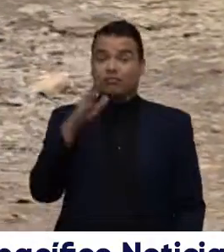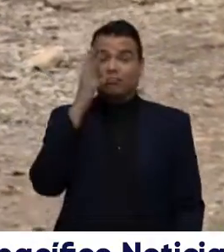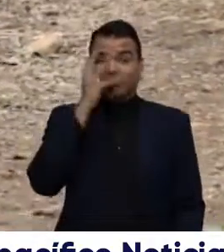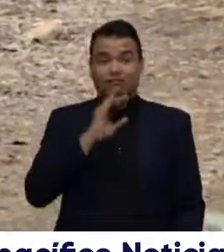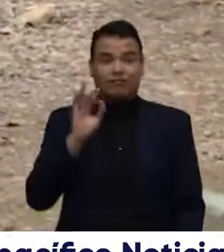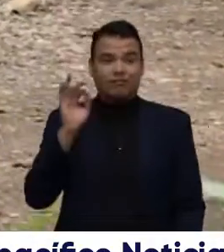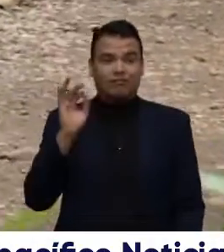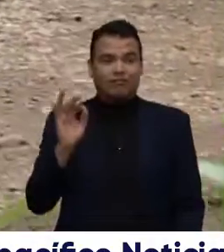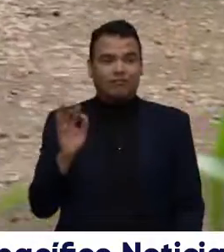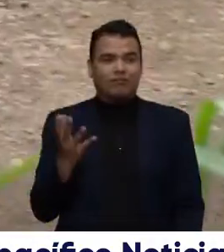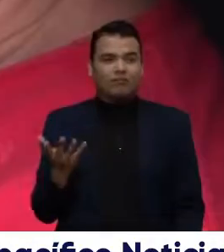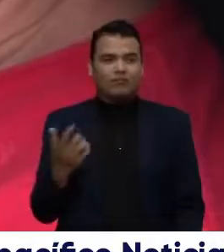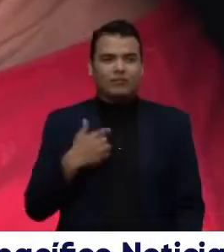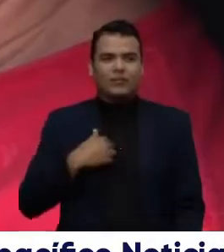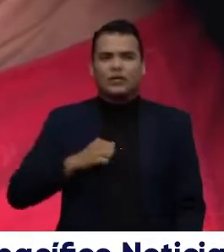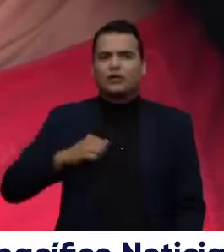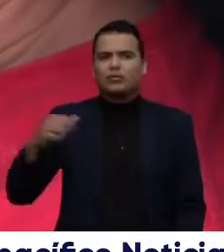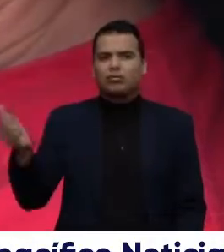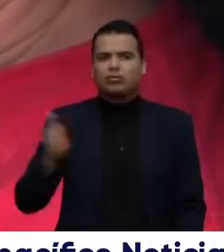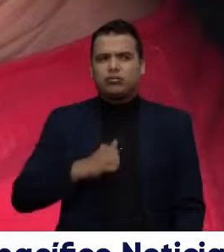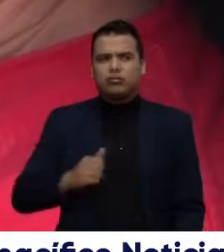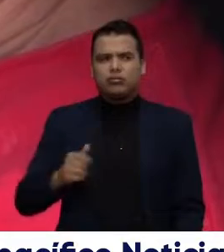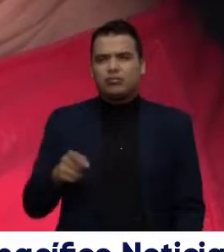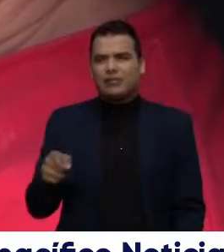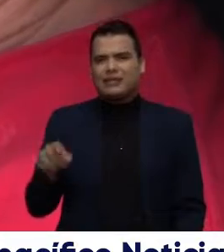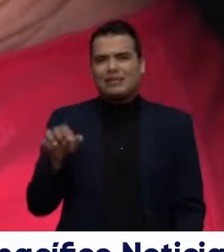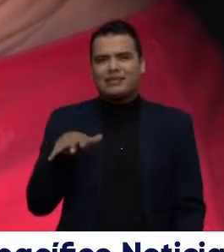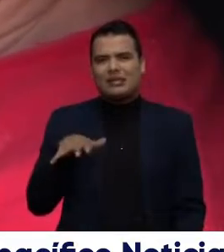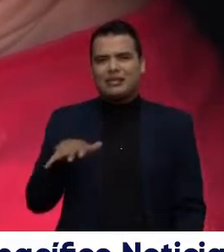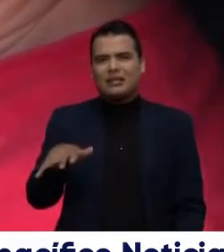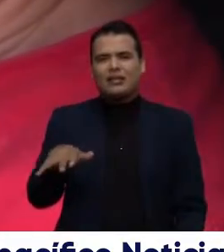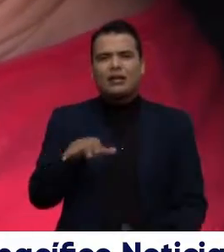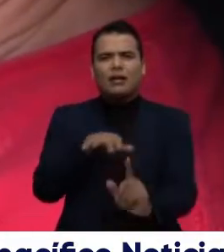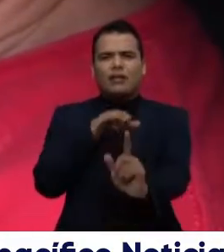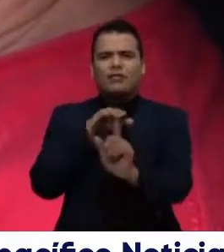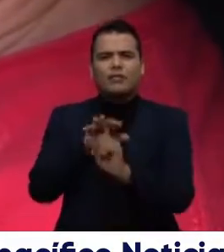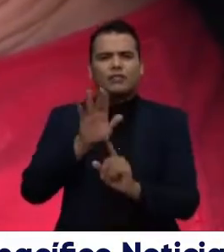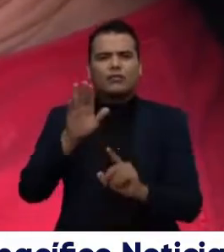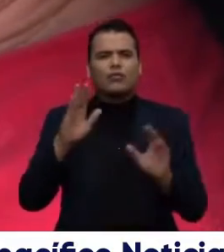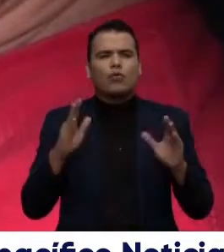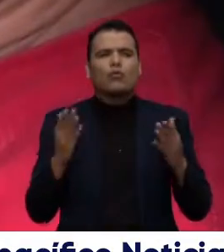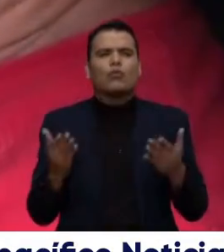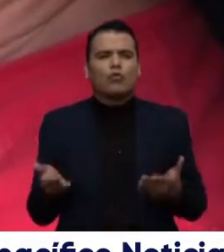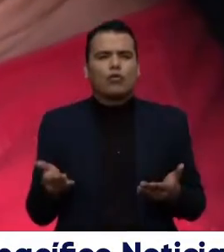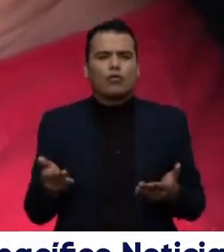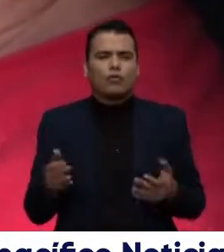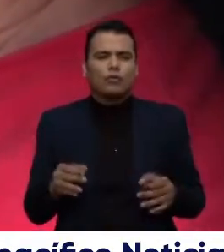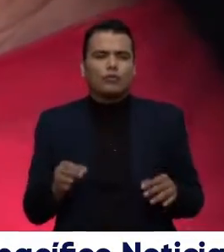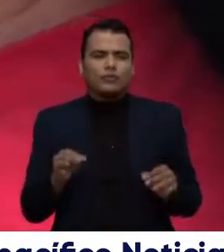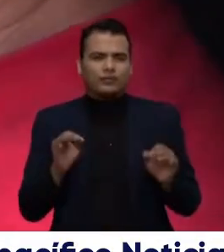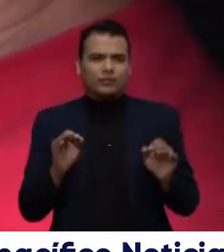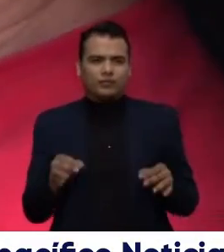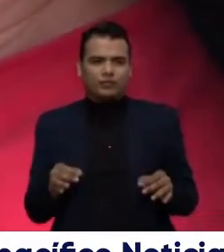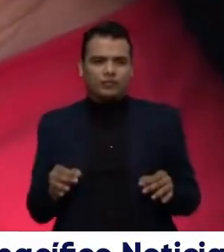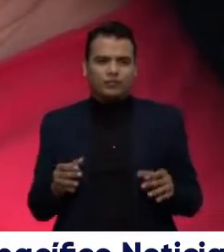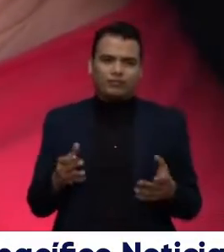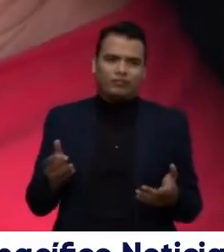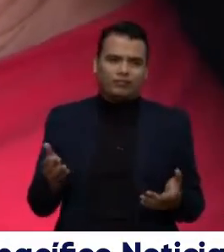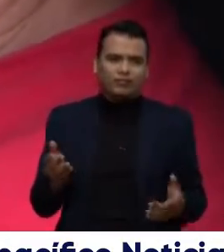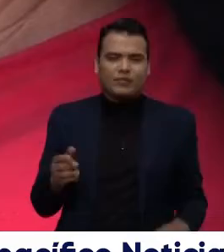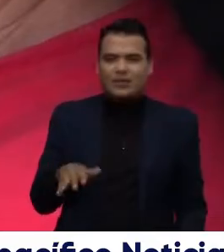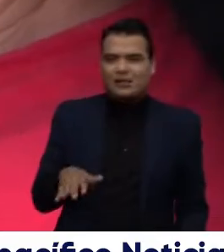¿Cómo afecta a su carro y a su trabajo el mal estado de esta vía? Obviamente pues, los huecos hacen que los muelles se